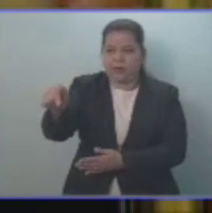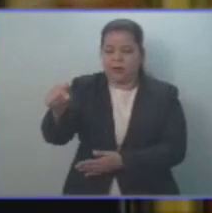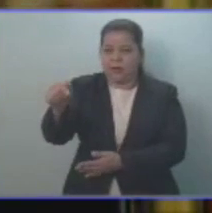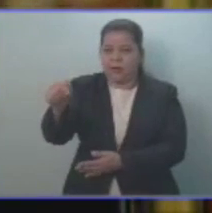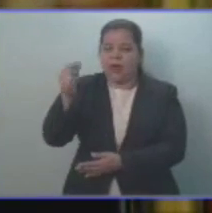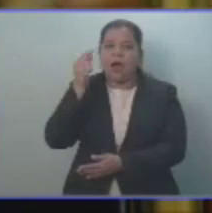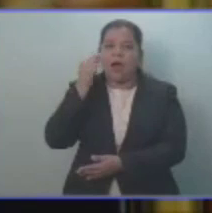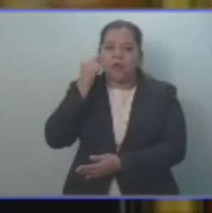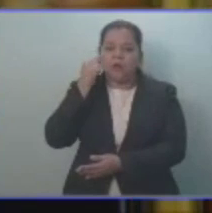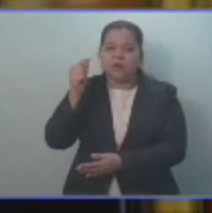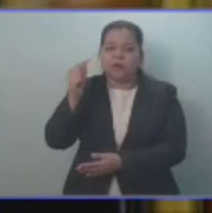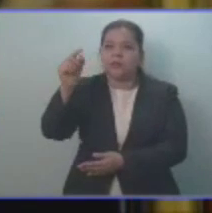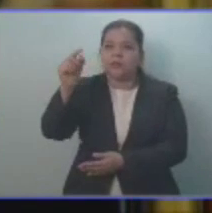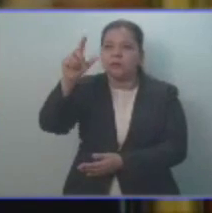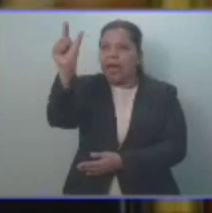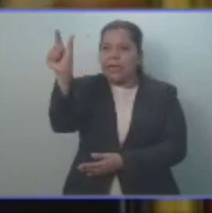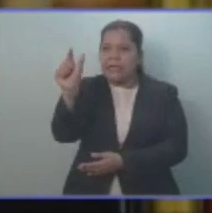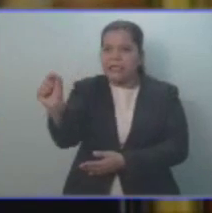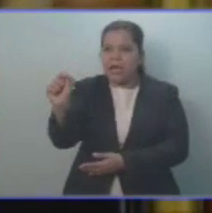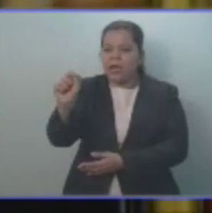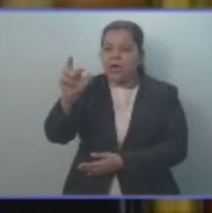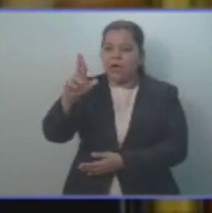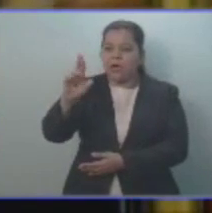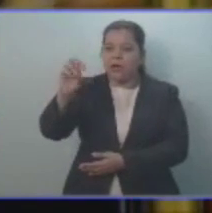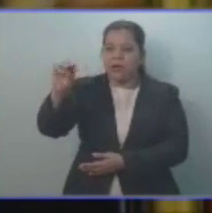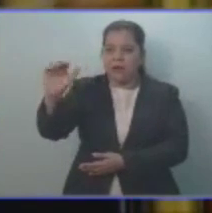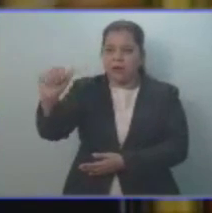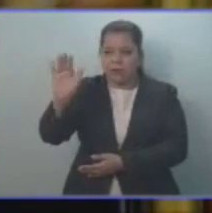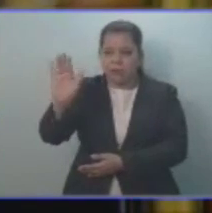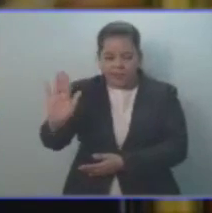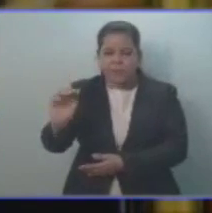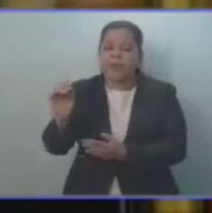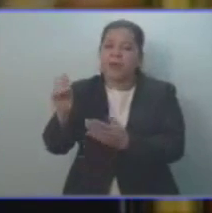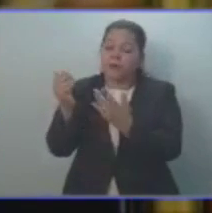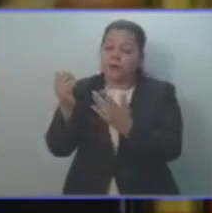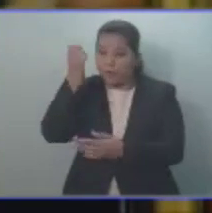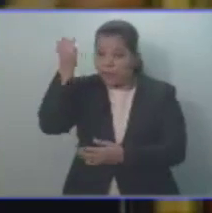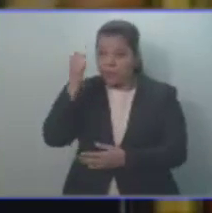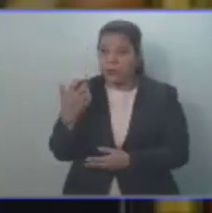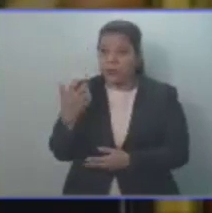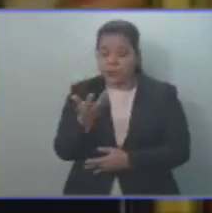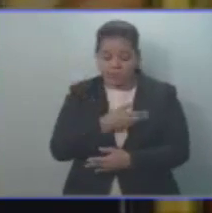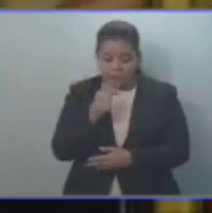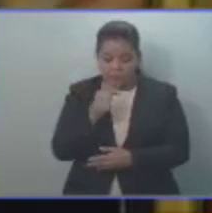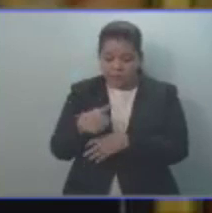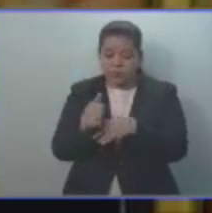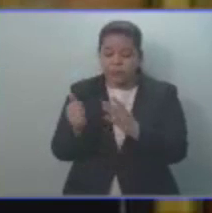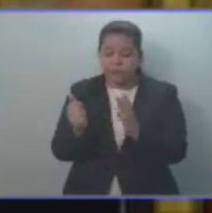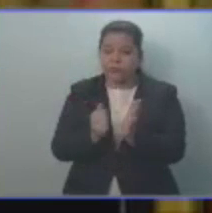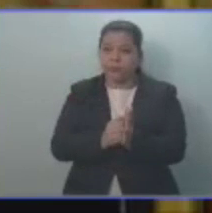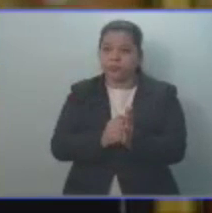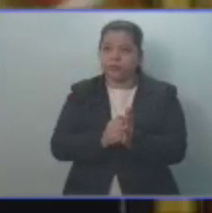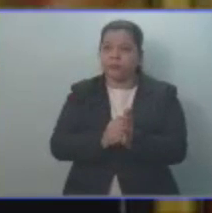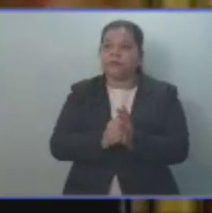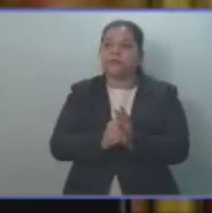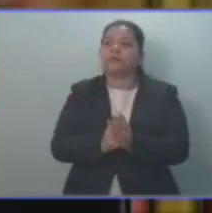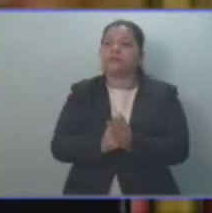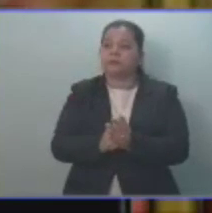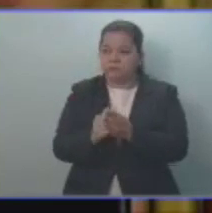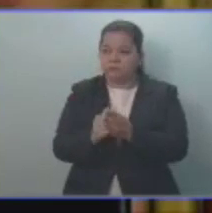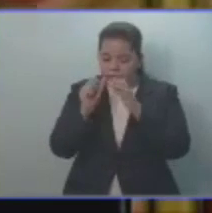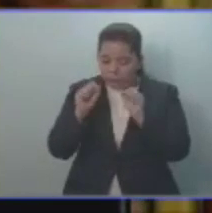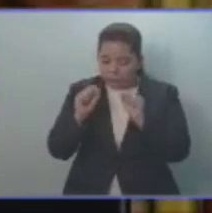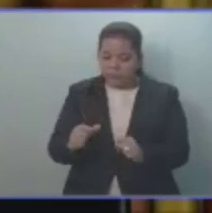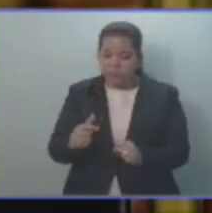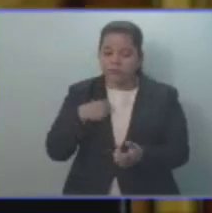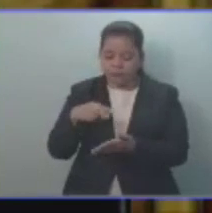Roma. Me parece muy importante que desde este recinto legislativo me